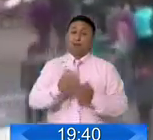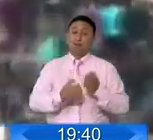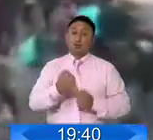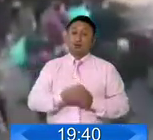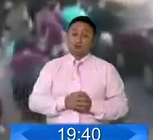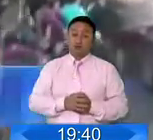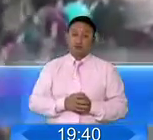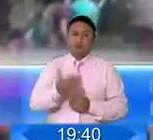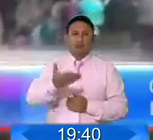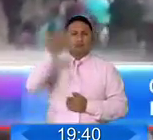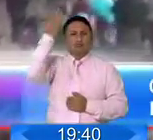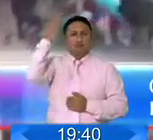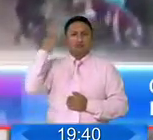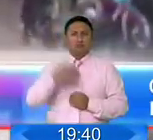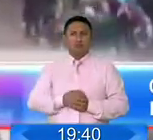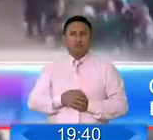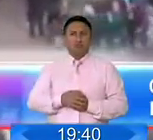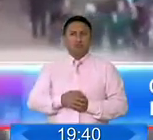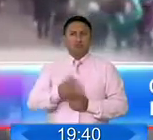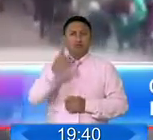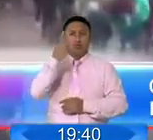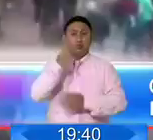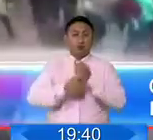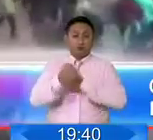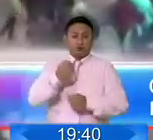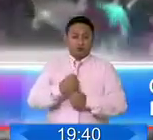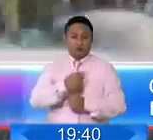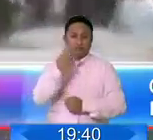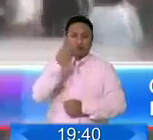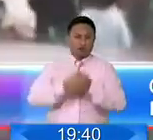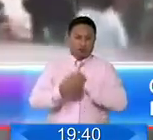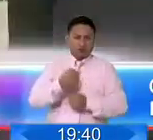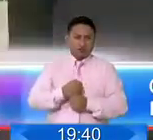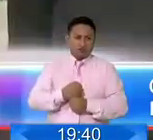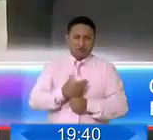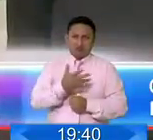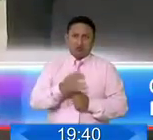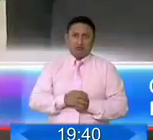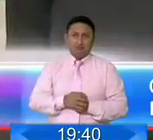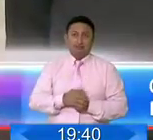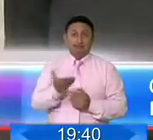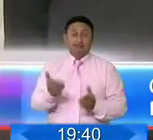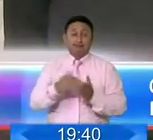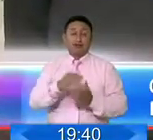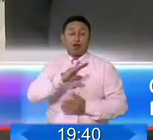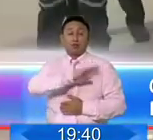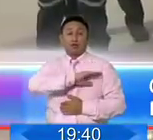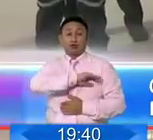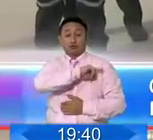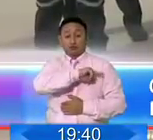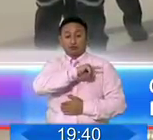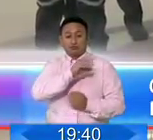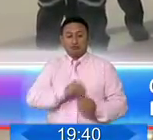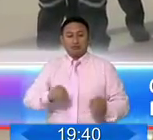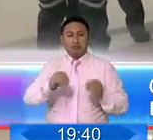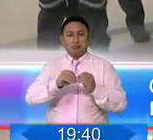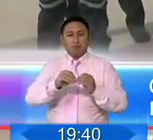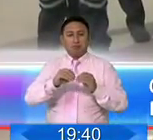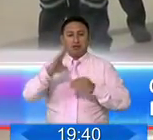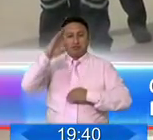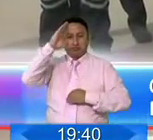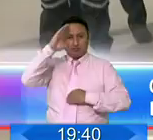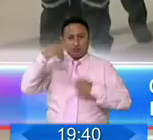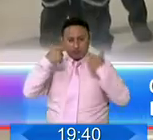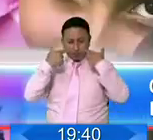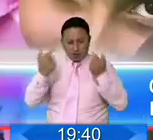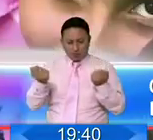se daban en los espectáculos del Verano de las Artes al menos hace 2 décadas, por lo cual el Cabildo reforzará el control de los escenarios con